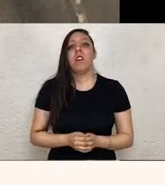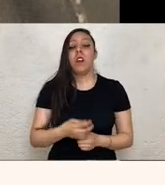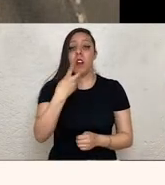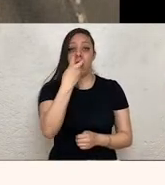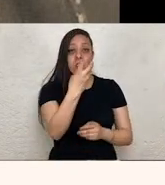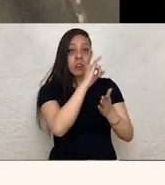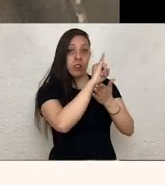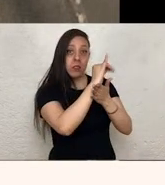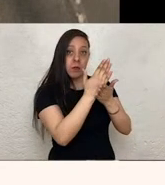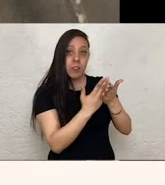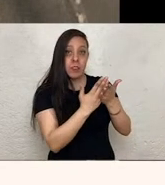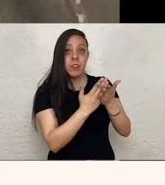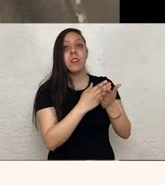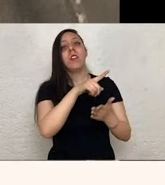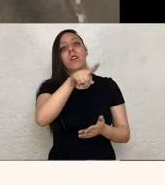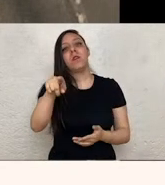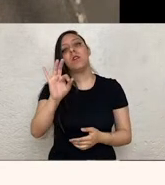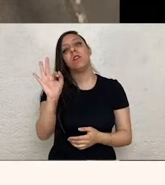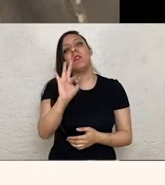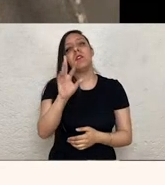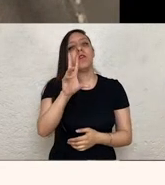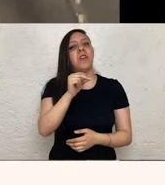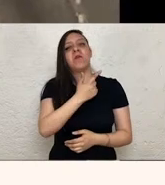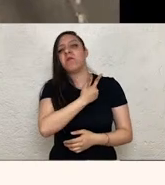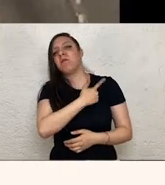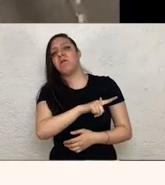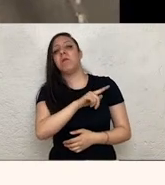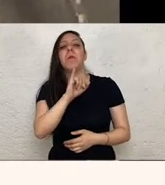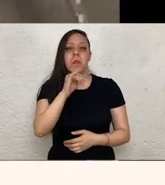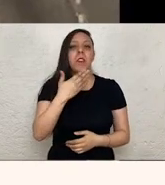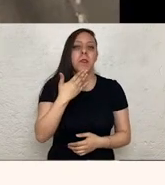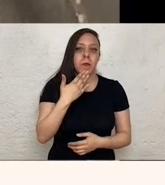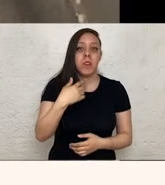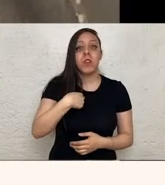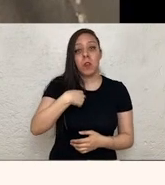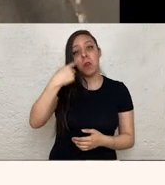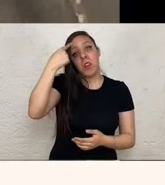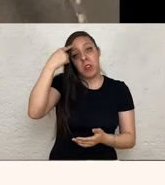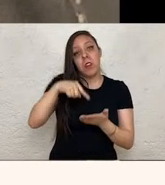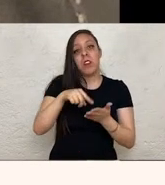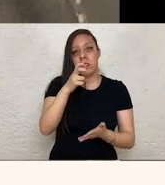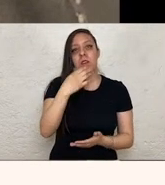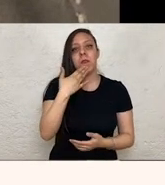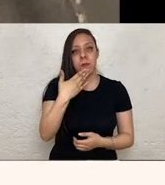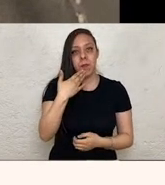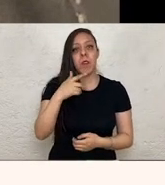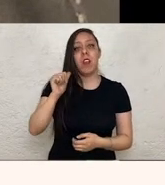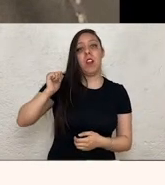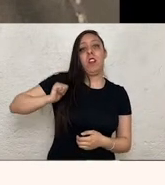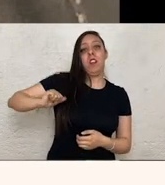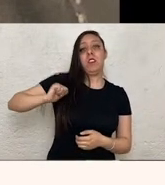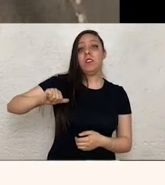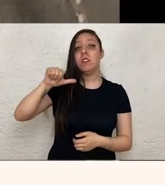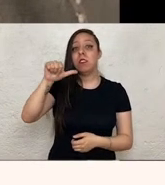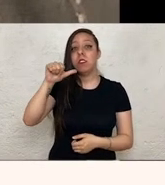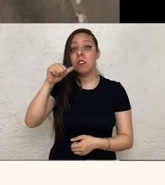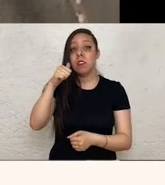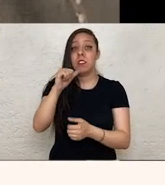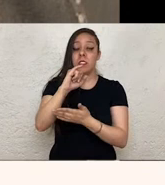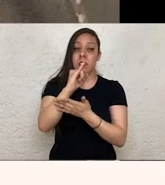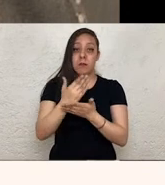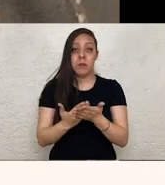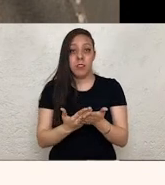de incluir esta imagen. Pienso yo que viendo las pinturas o los dibujos del siglo